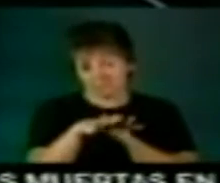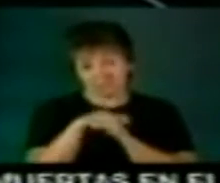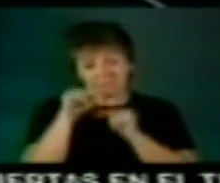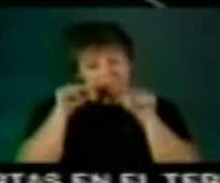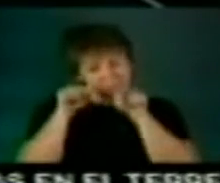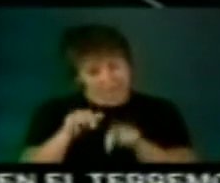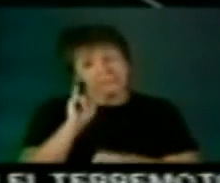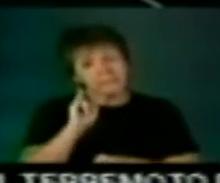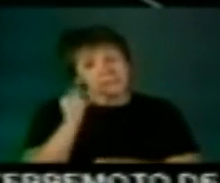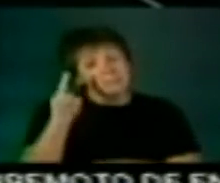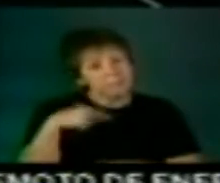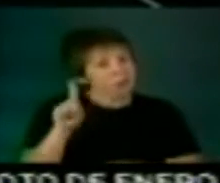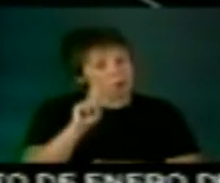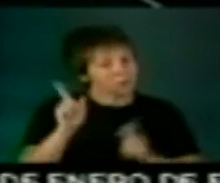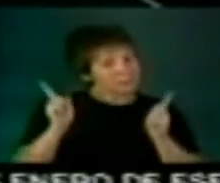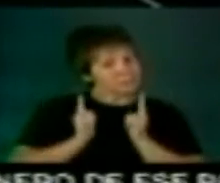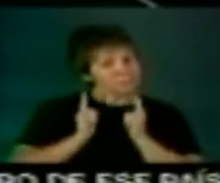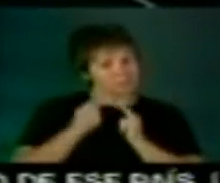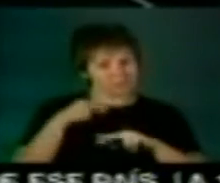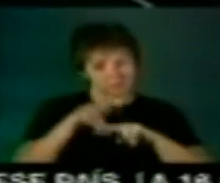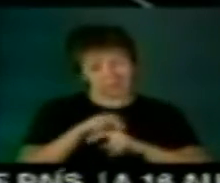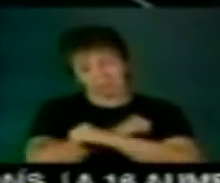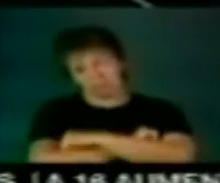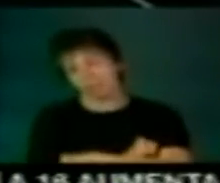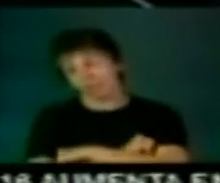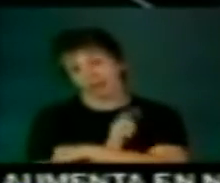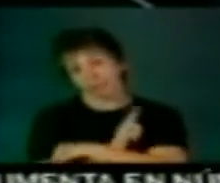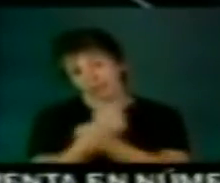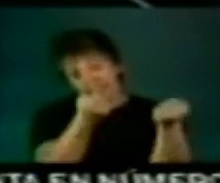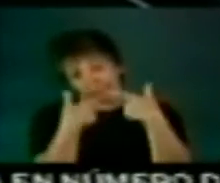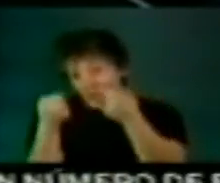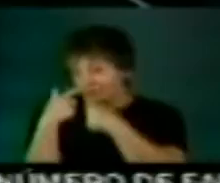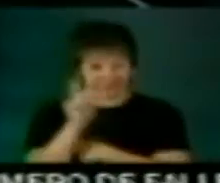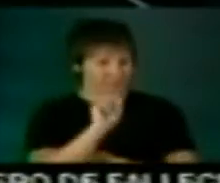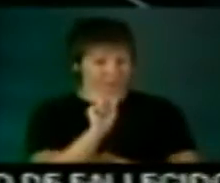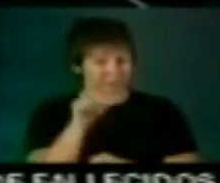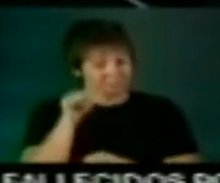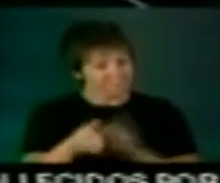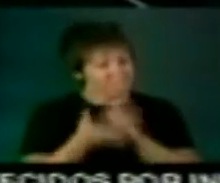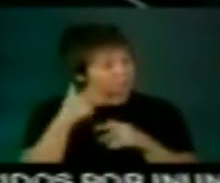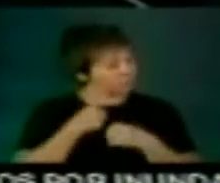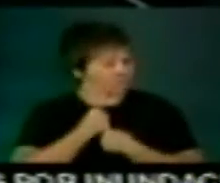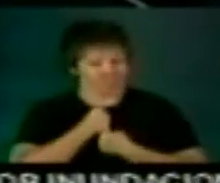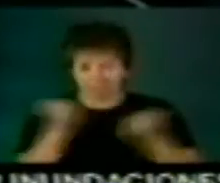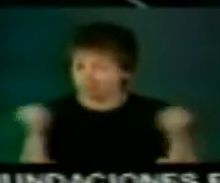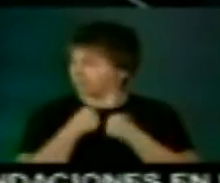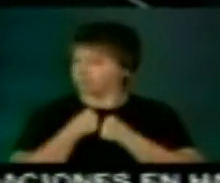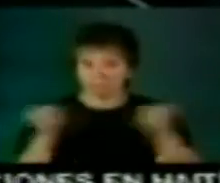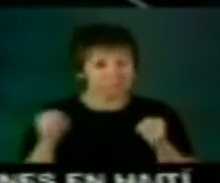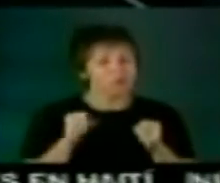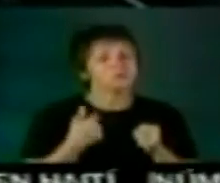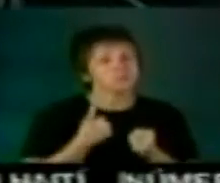Eso sí, no vamos a esperarlo sentado. Ahí sí, que no tenemos paciencia para